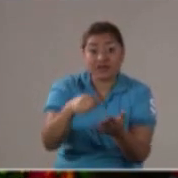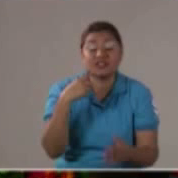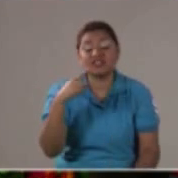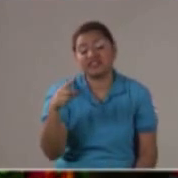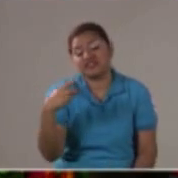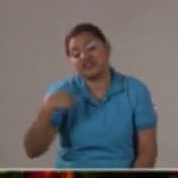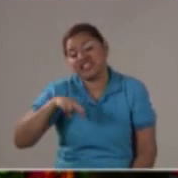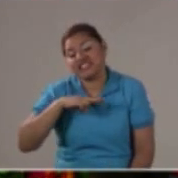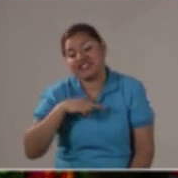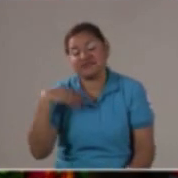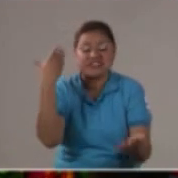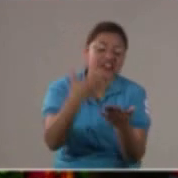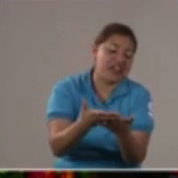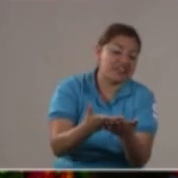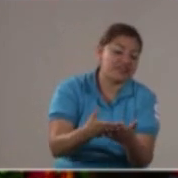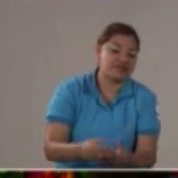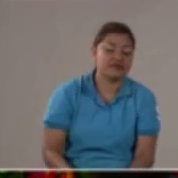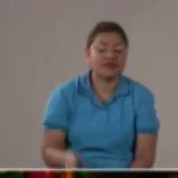decíamos.